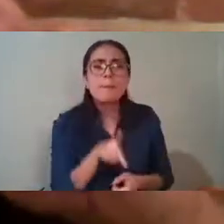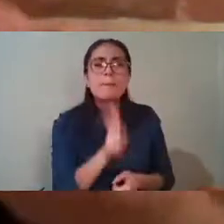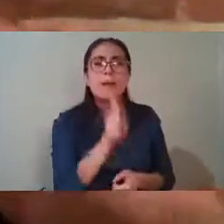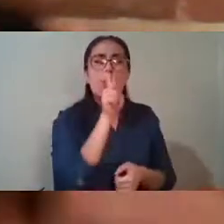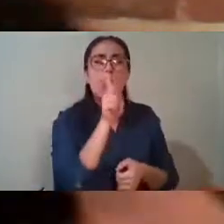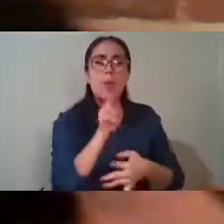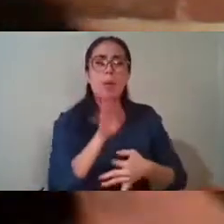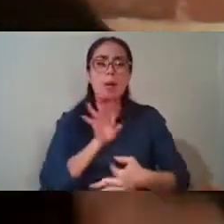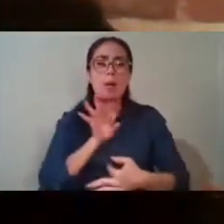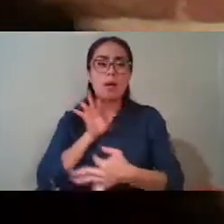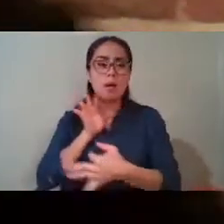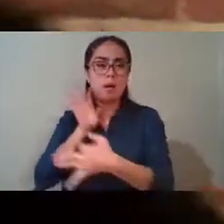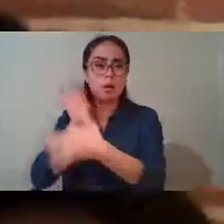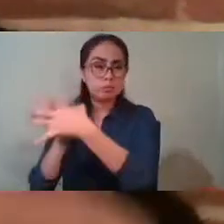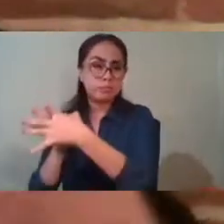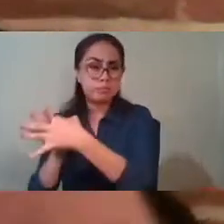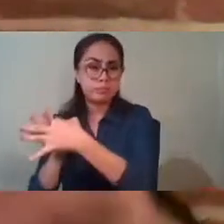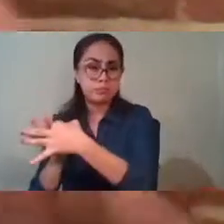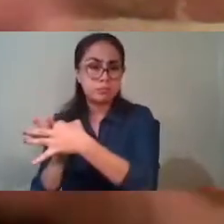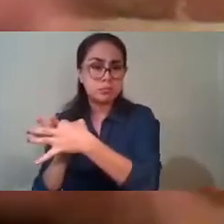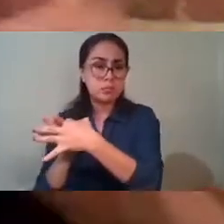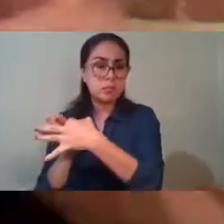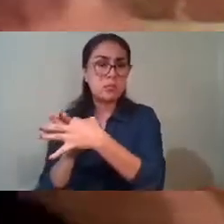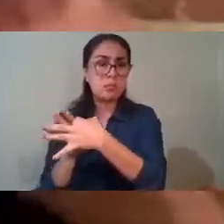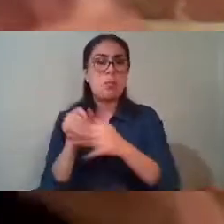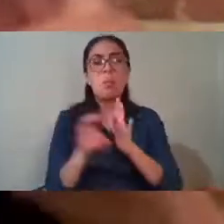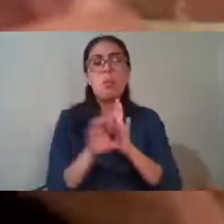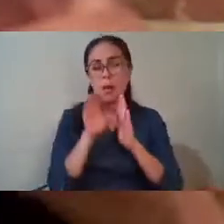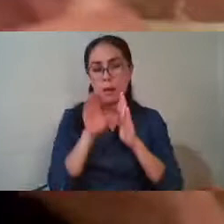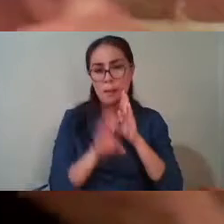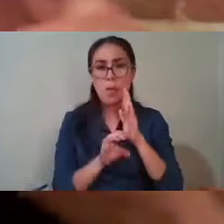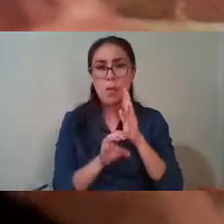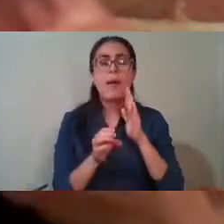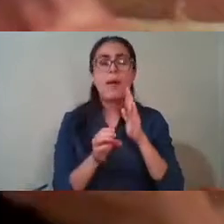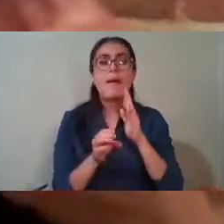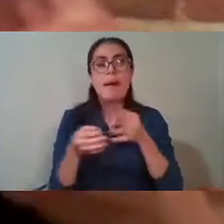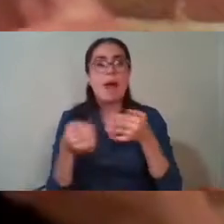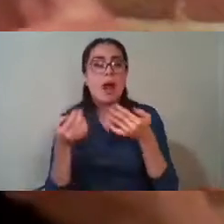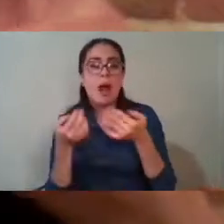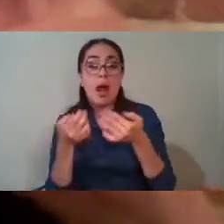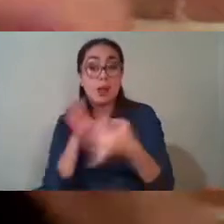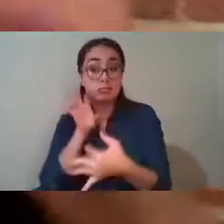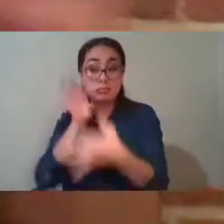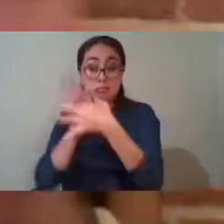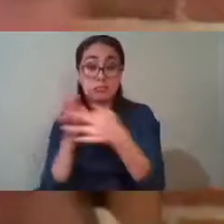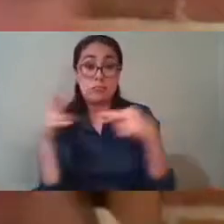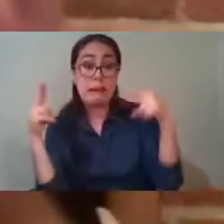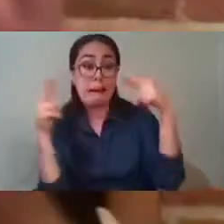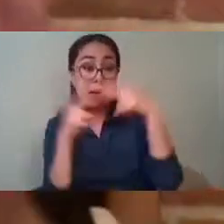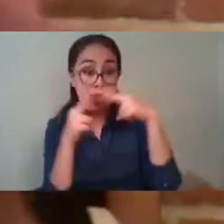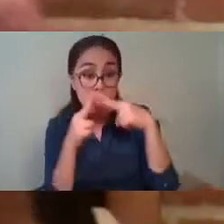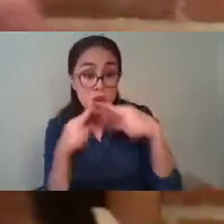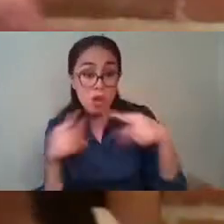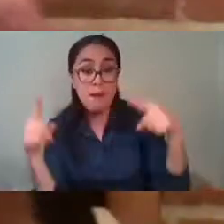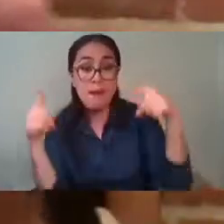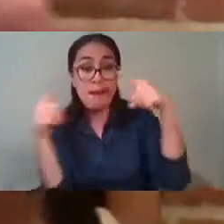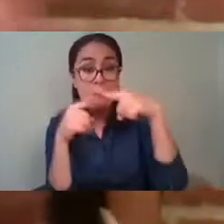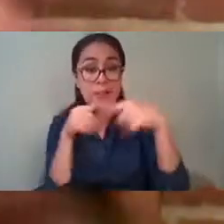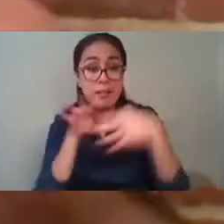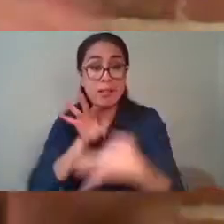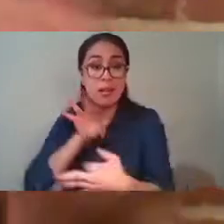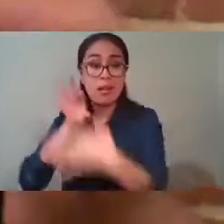al oficialismo, no abonan al pensamiento oficial de la Iglesia, sino que transforman a la Biblia en